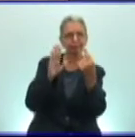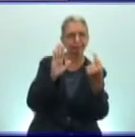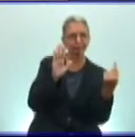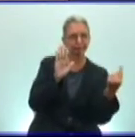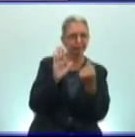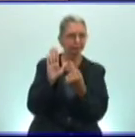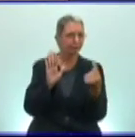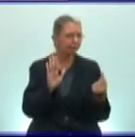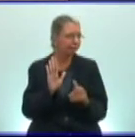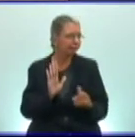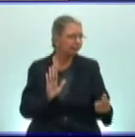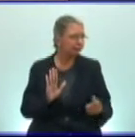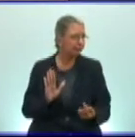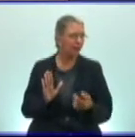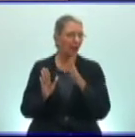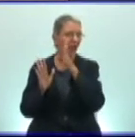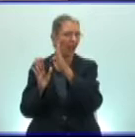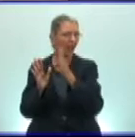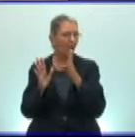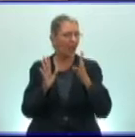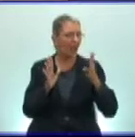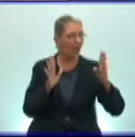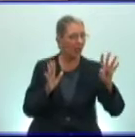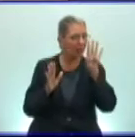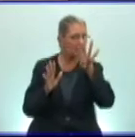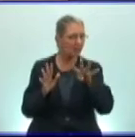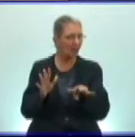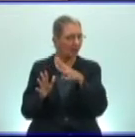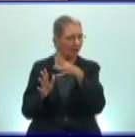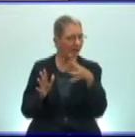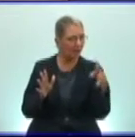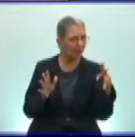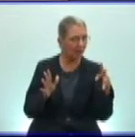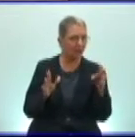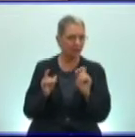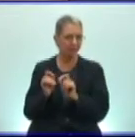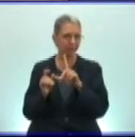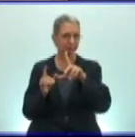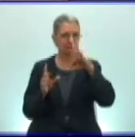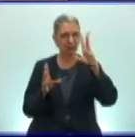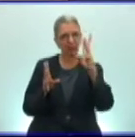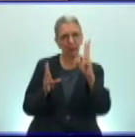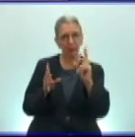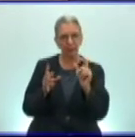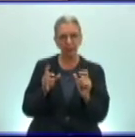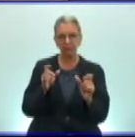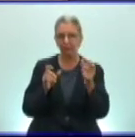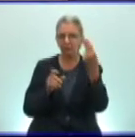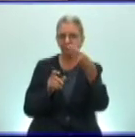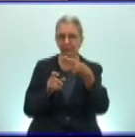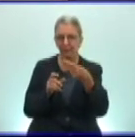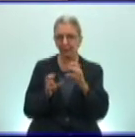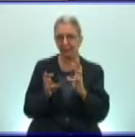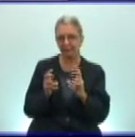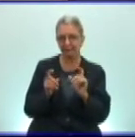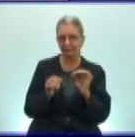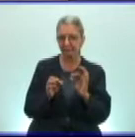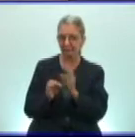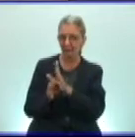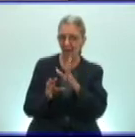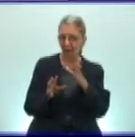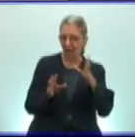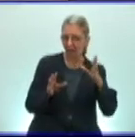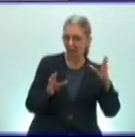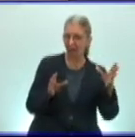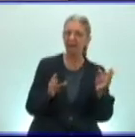de tabla y en orden creciente de sus números atómicos, que es el número de protones, y por la distribución de